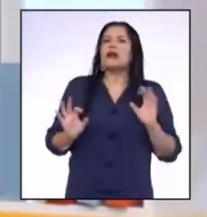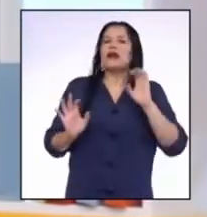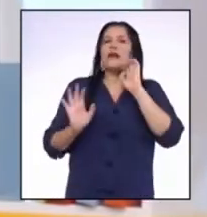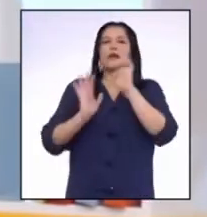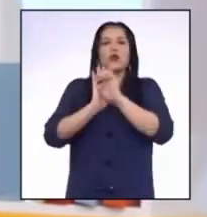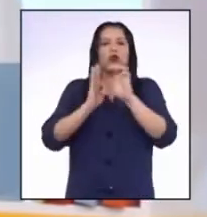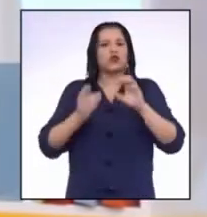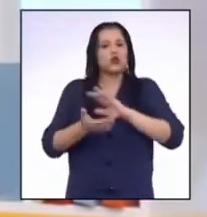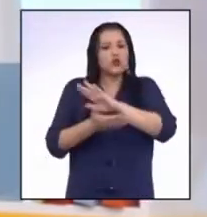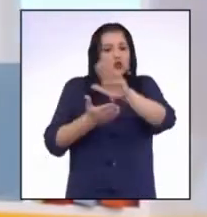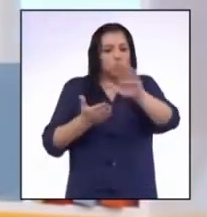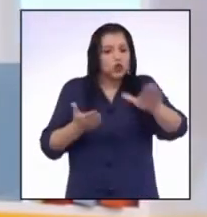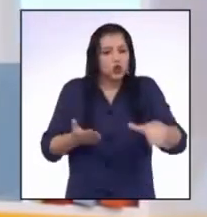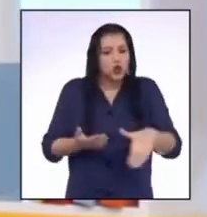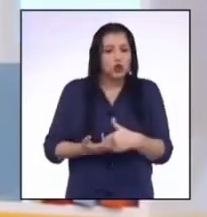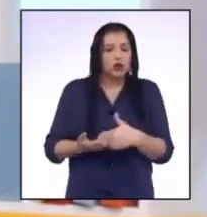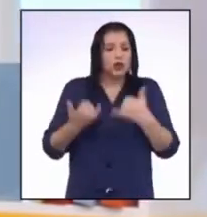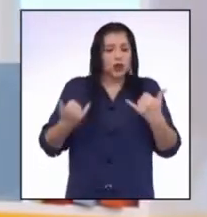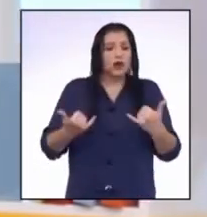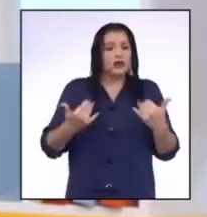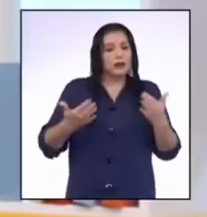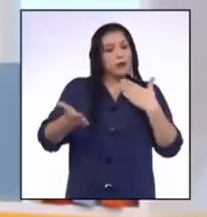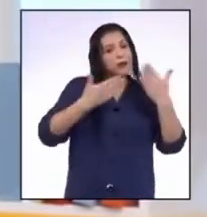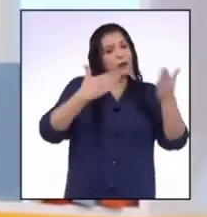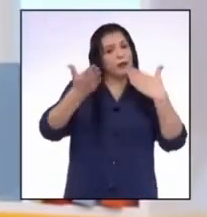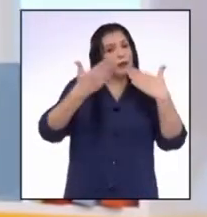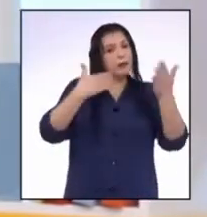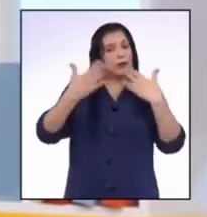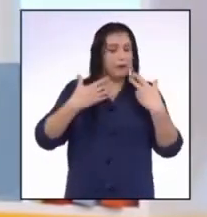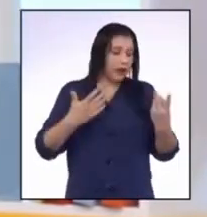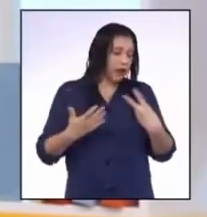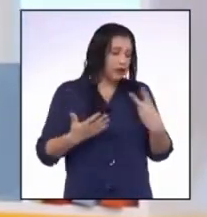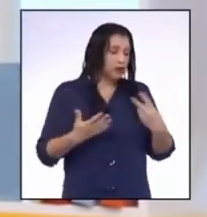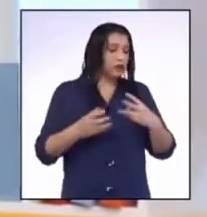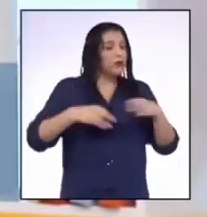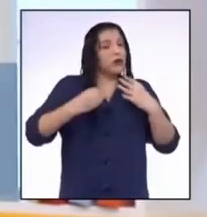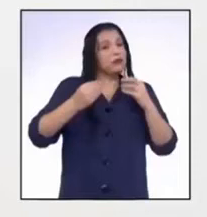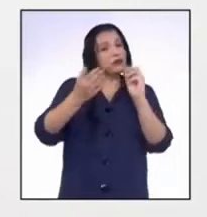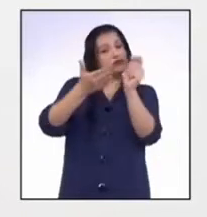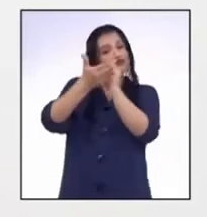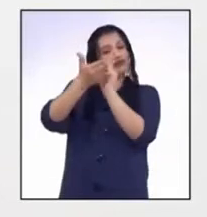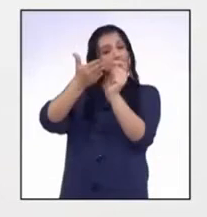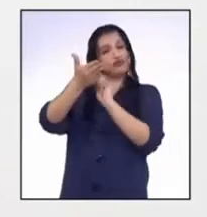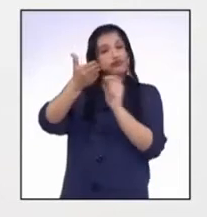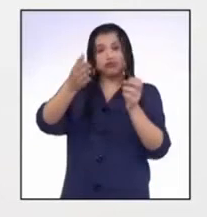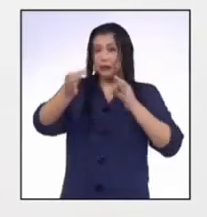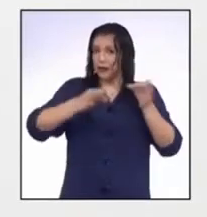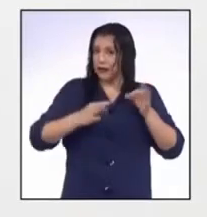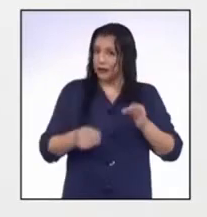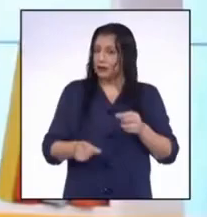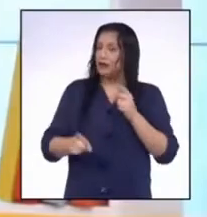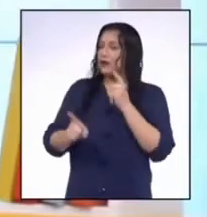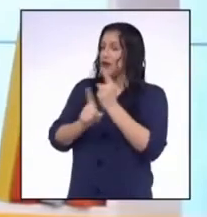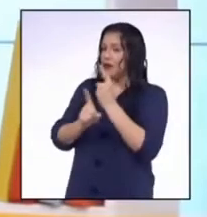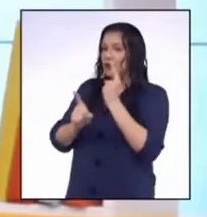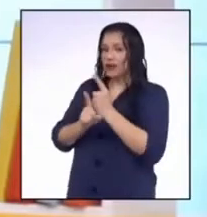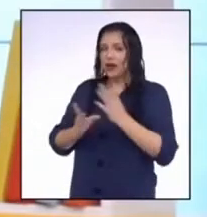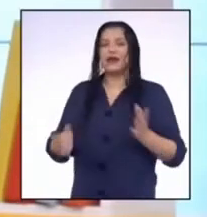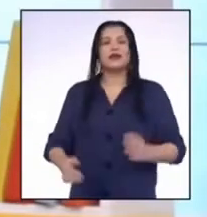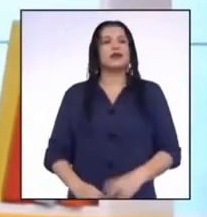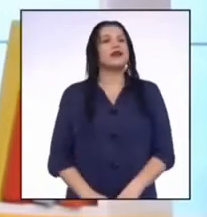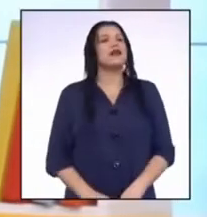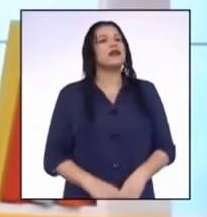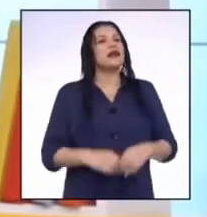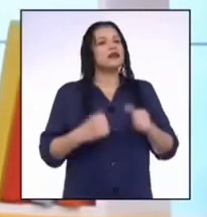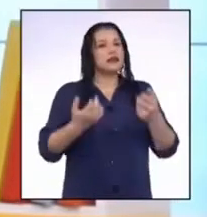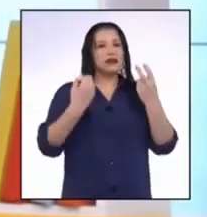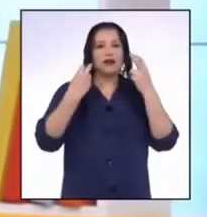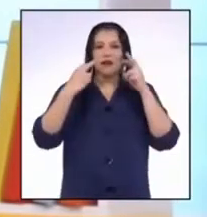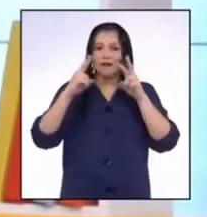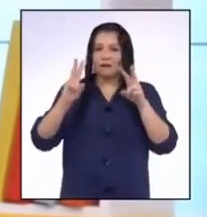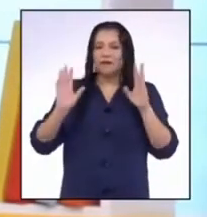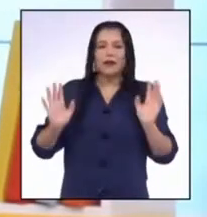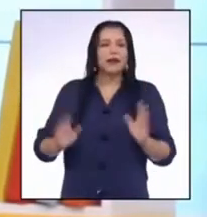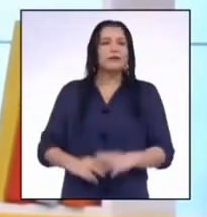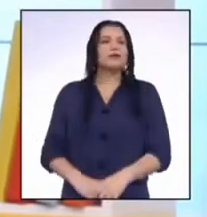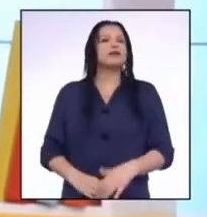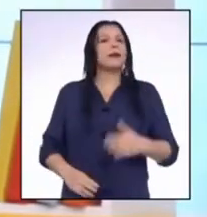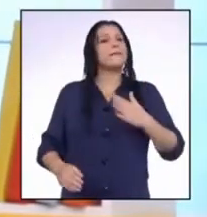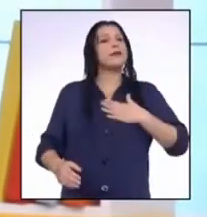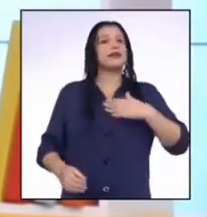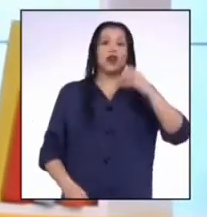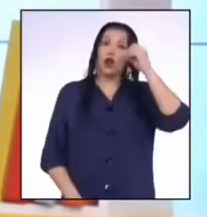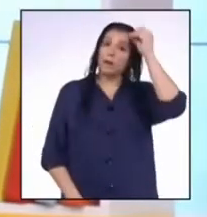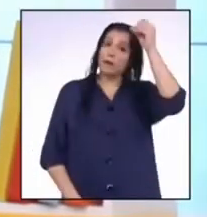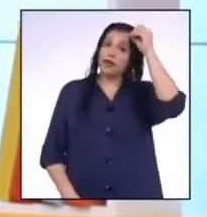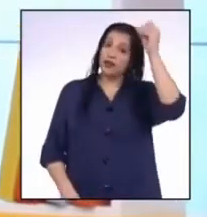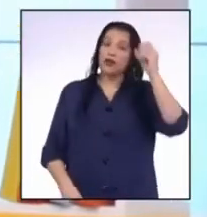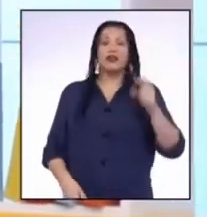convertir todo lo que veníamos hablando con Steph en un ensayo argumentativo. Así es. Genial, ahí veremos si mis argumentos